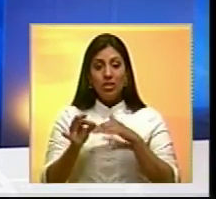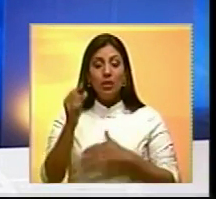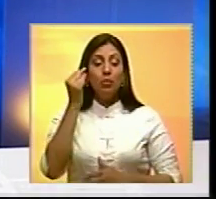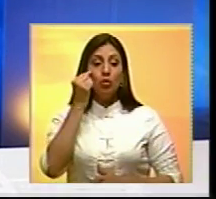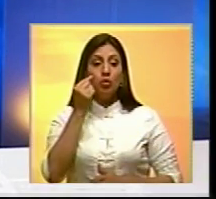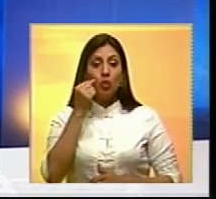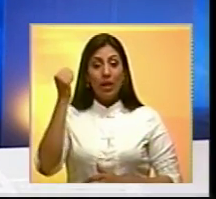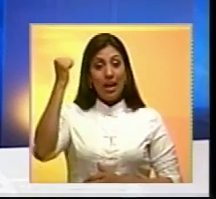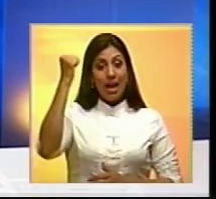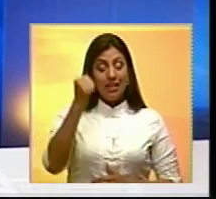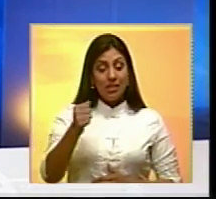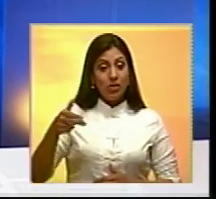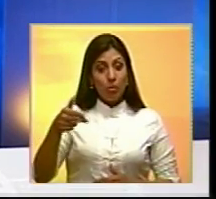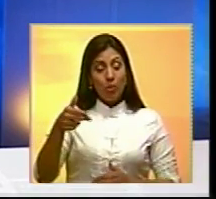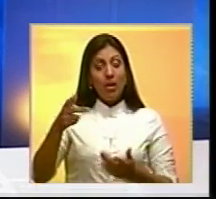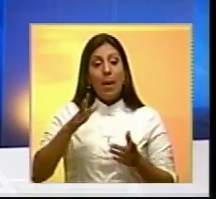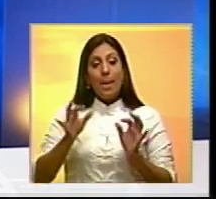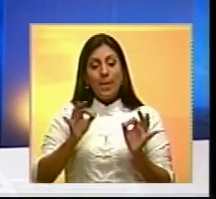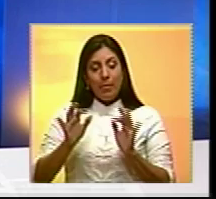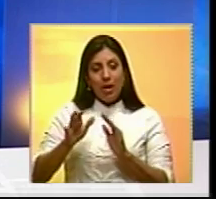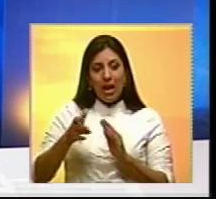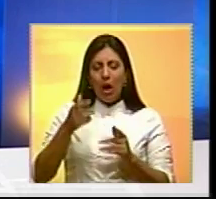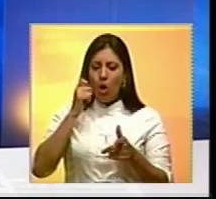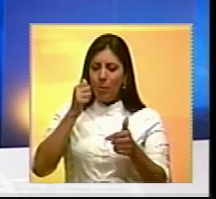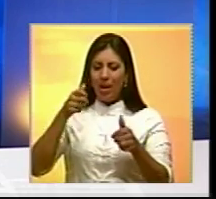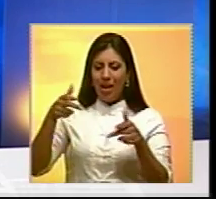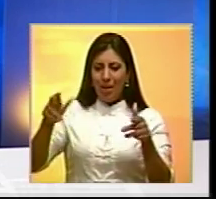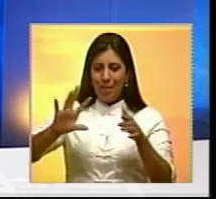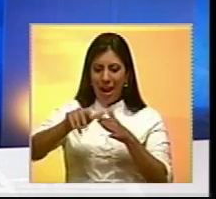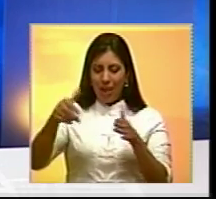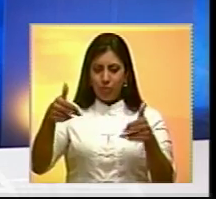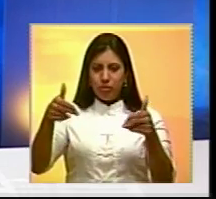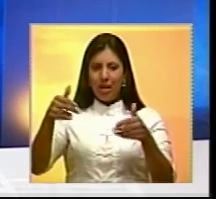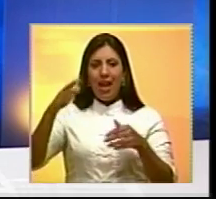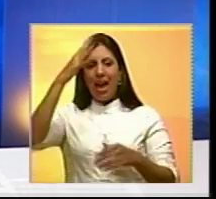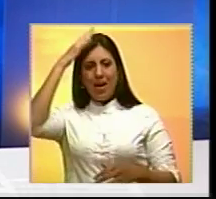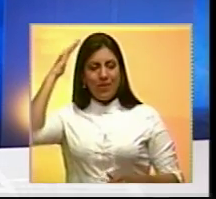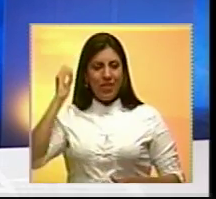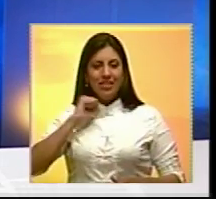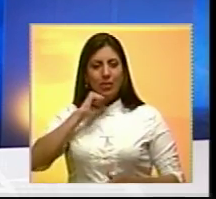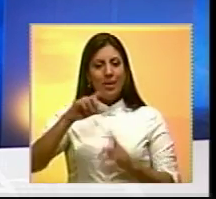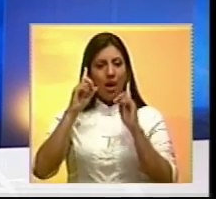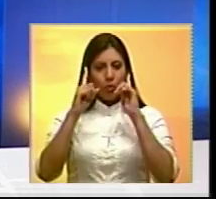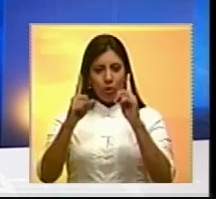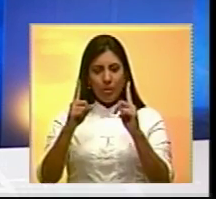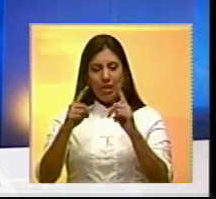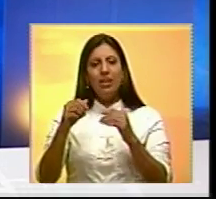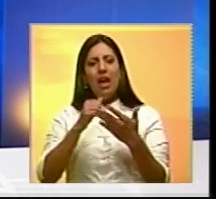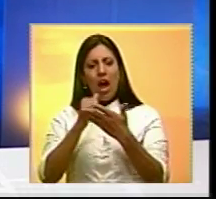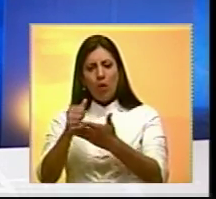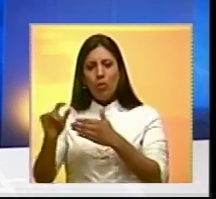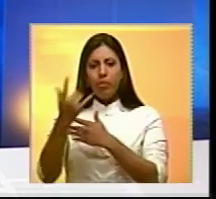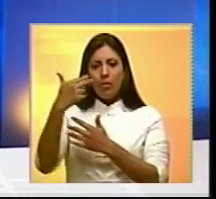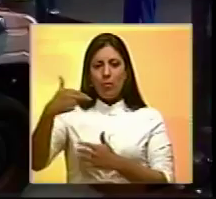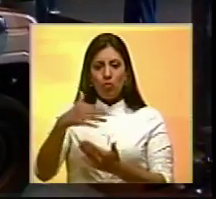Sucre fue asesinado al intentar frustrar un robo en la avenida Francisco de Miranda. Ángel López nos tiene los